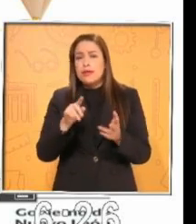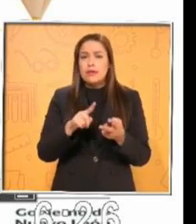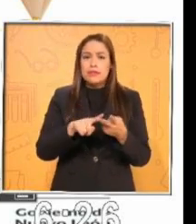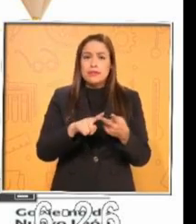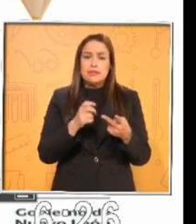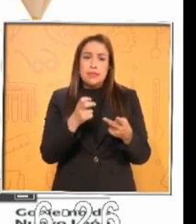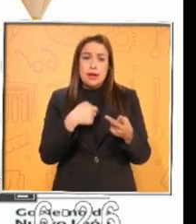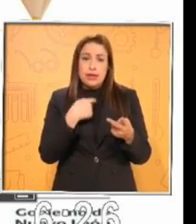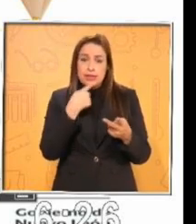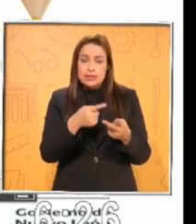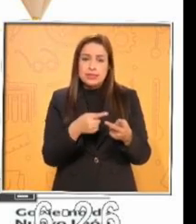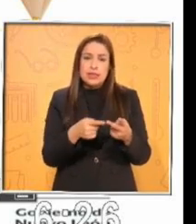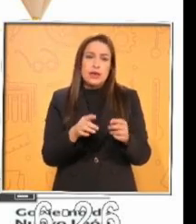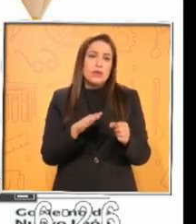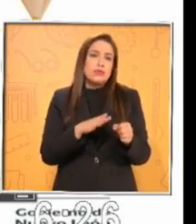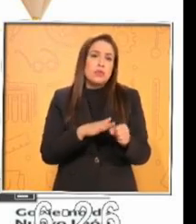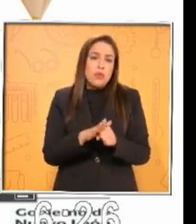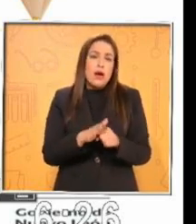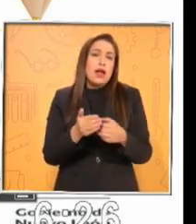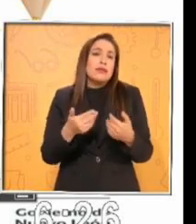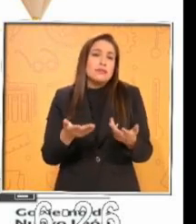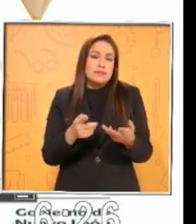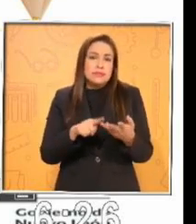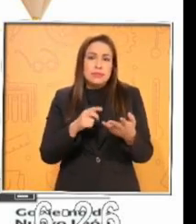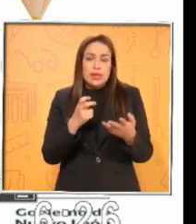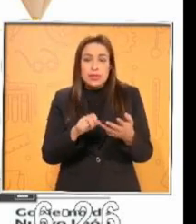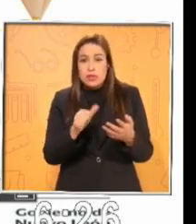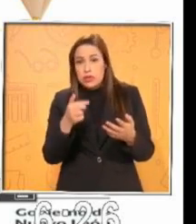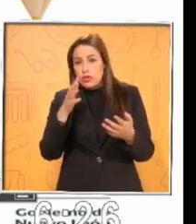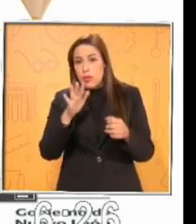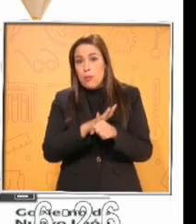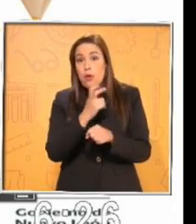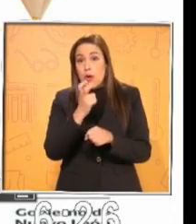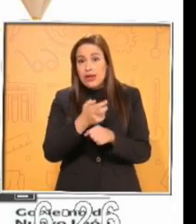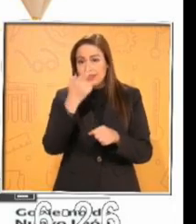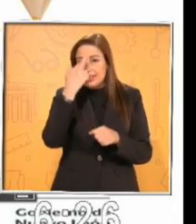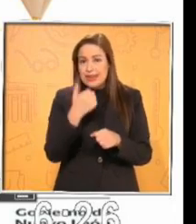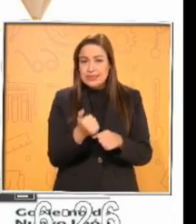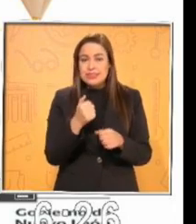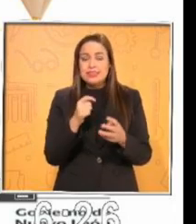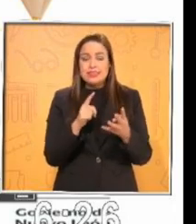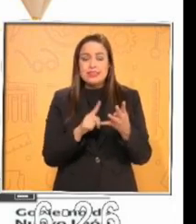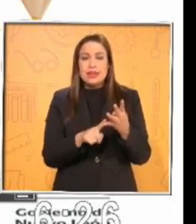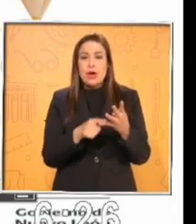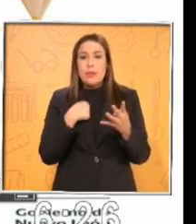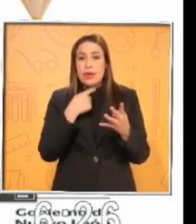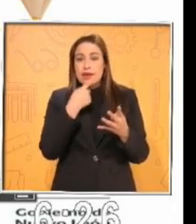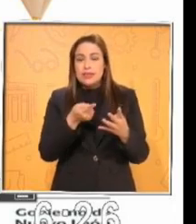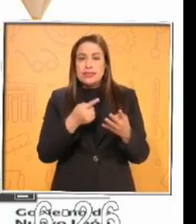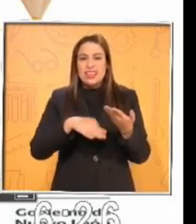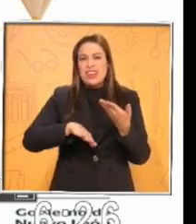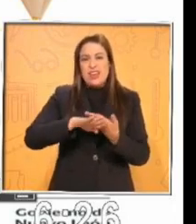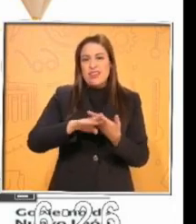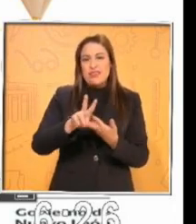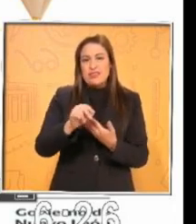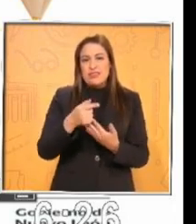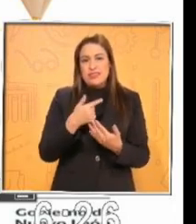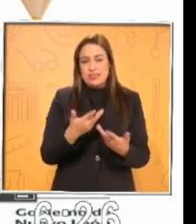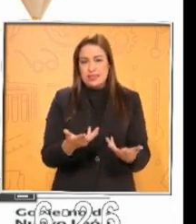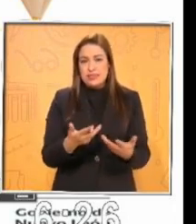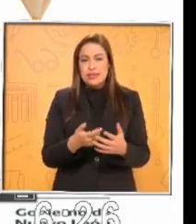para marcar causas, como por esta razón, a fin de que, para señalar oposición, estoy en contra